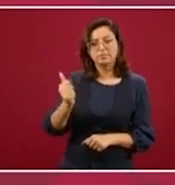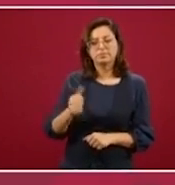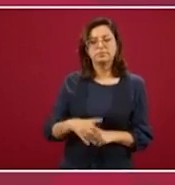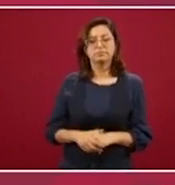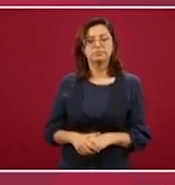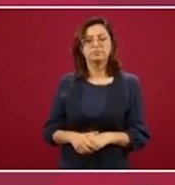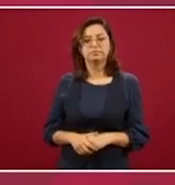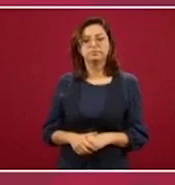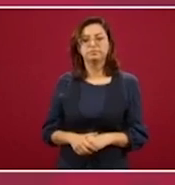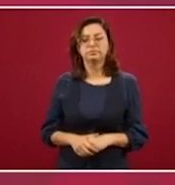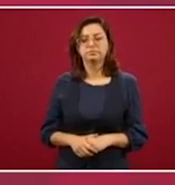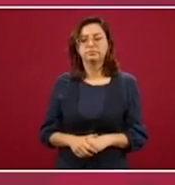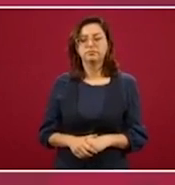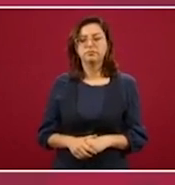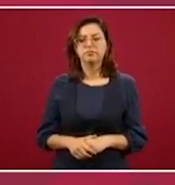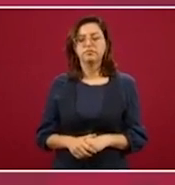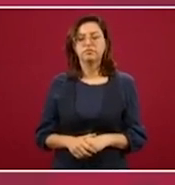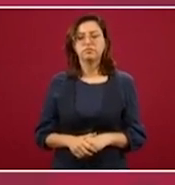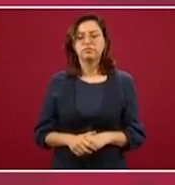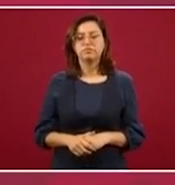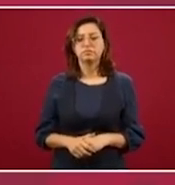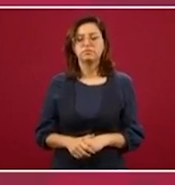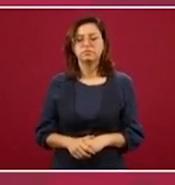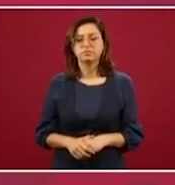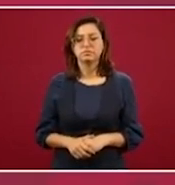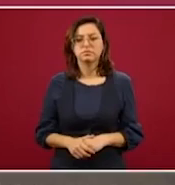que no es